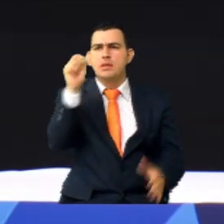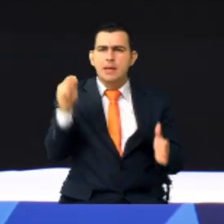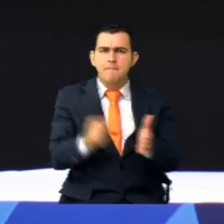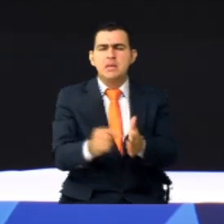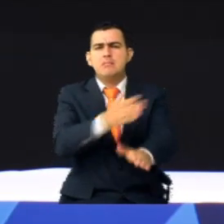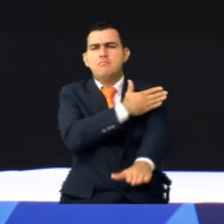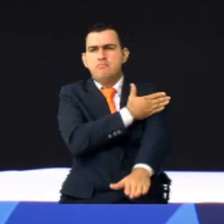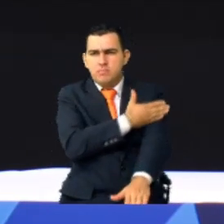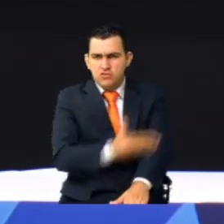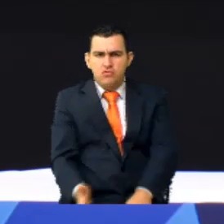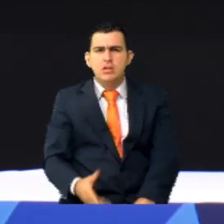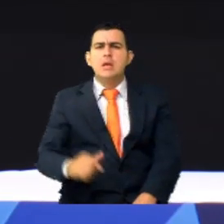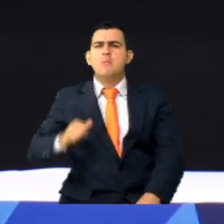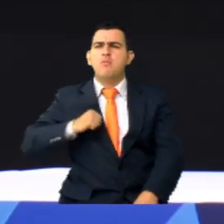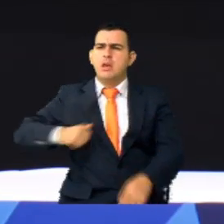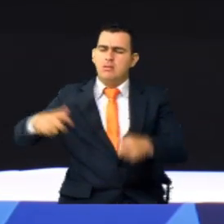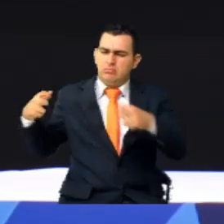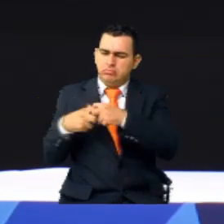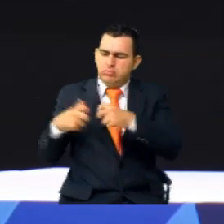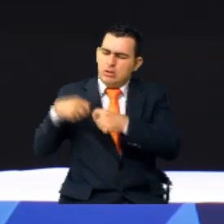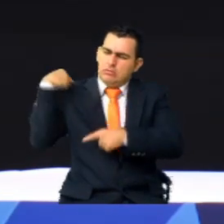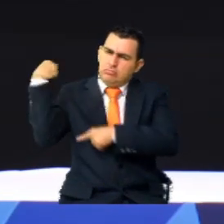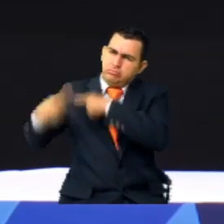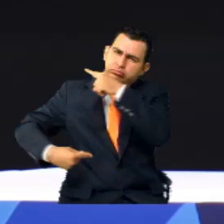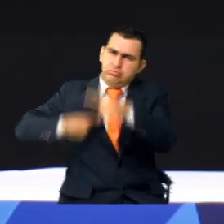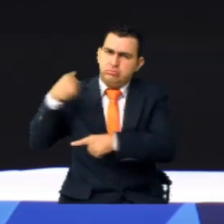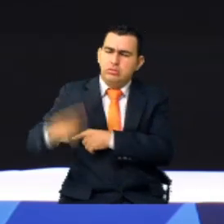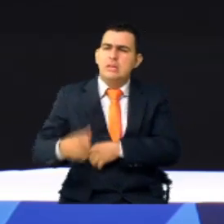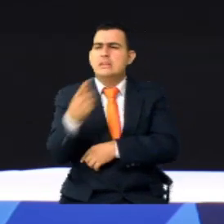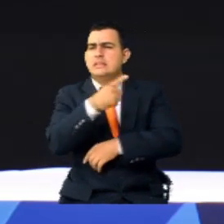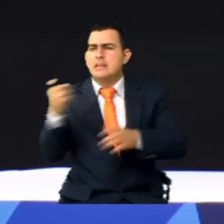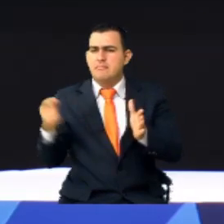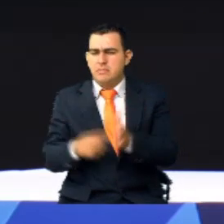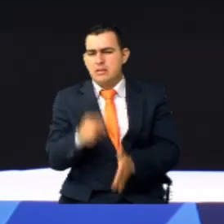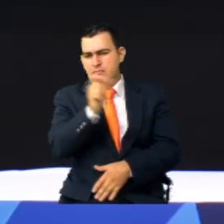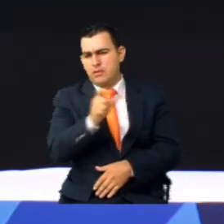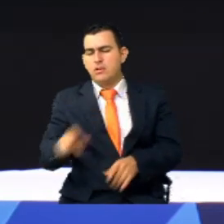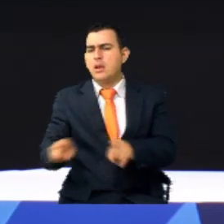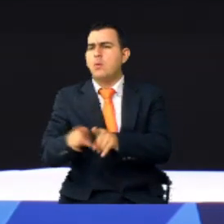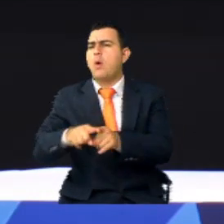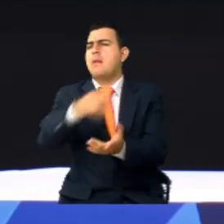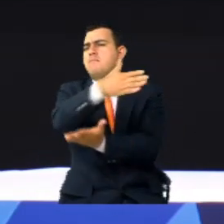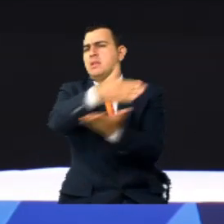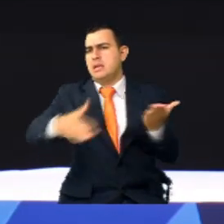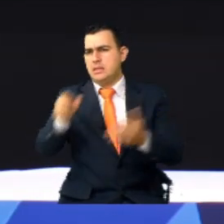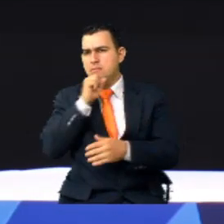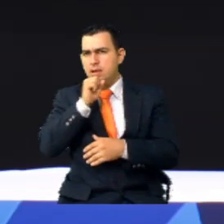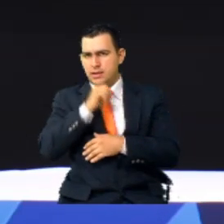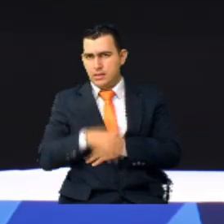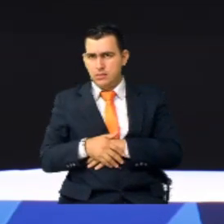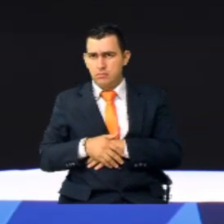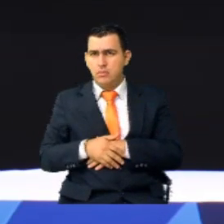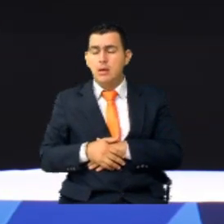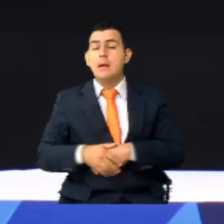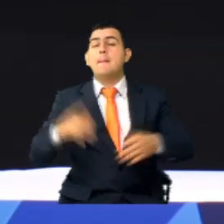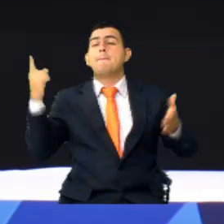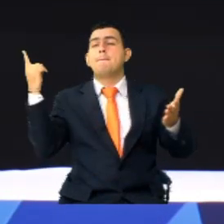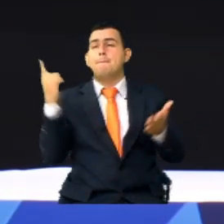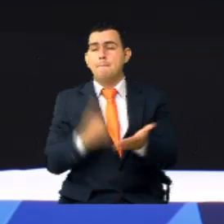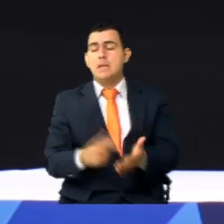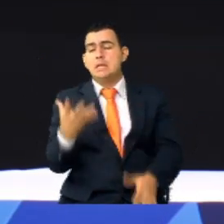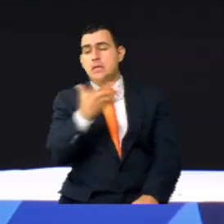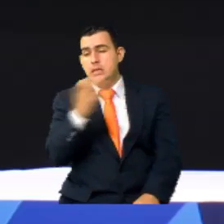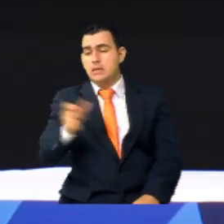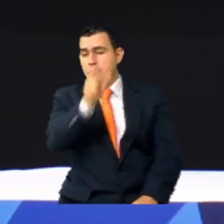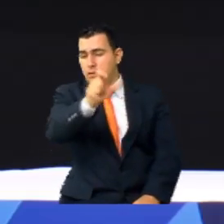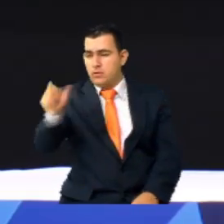que va a generar energía eléctrica para 100 mil habitantes, casi que sería la mitad de Barrancabermeja. Y adicionalmente generaría 1.500 empleos